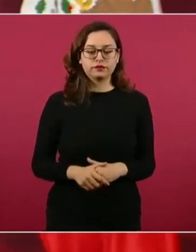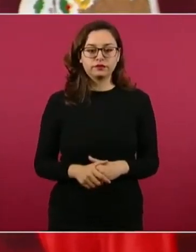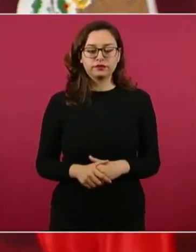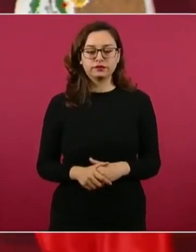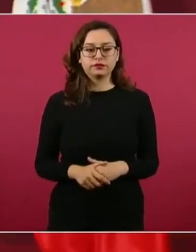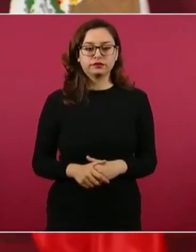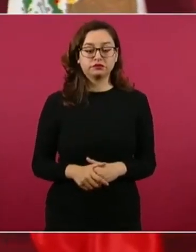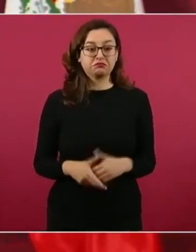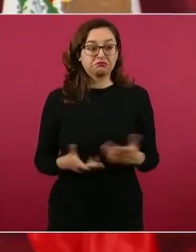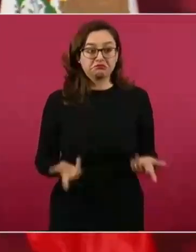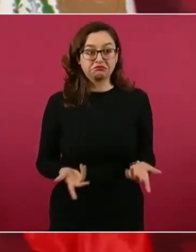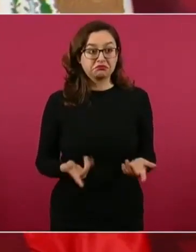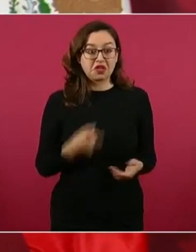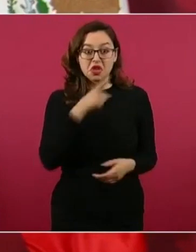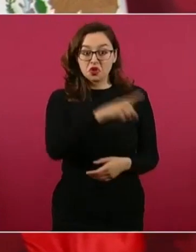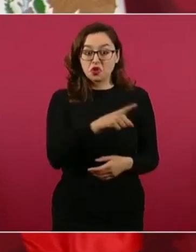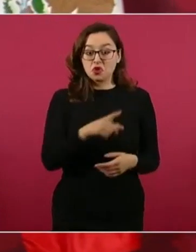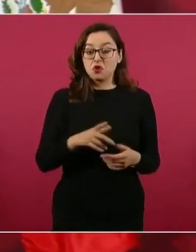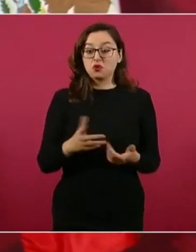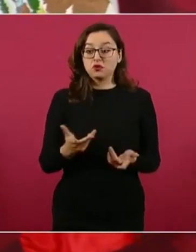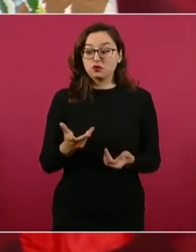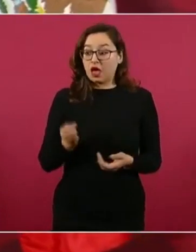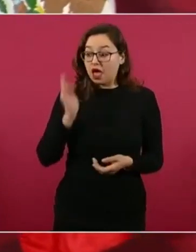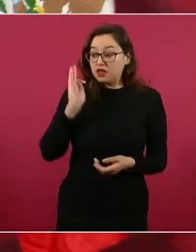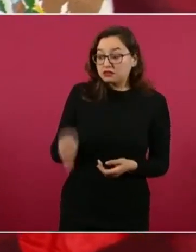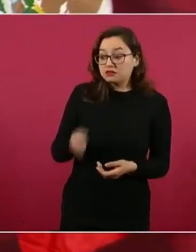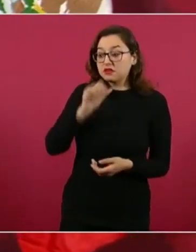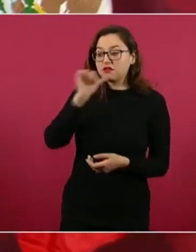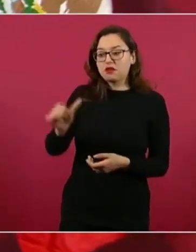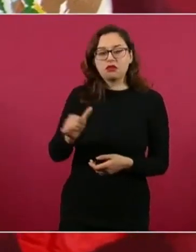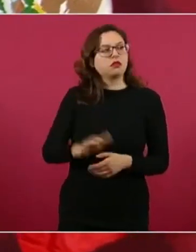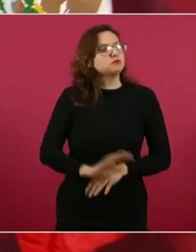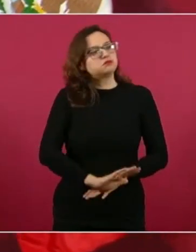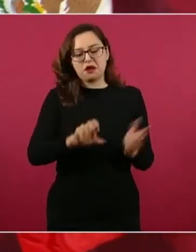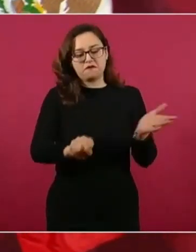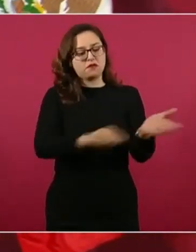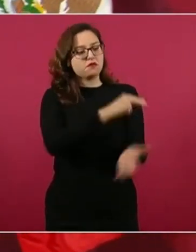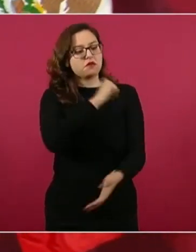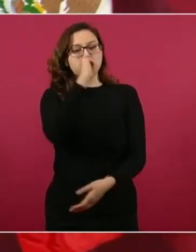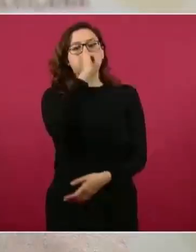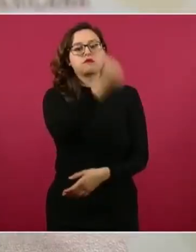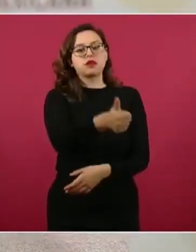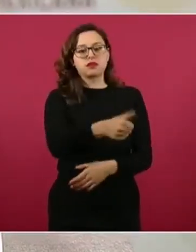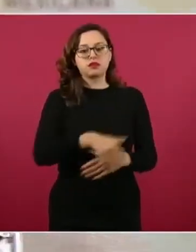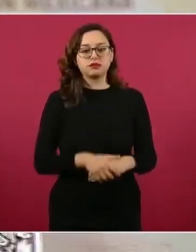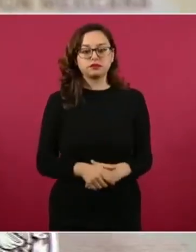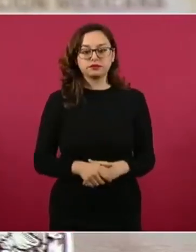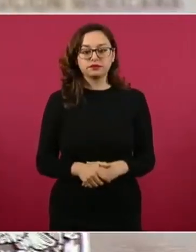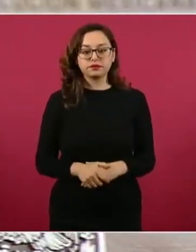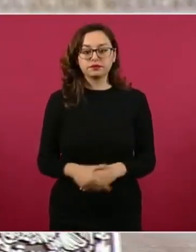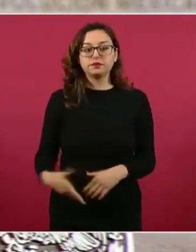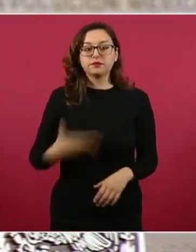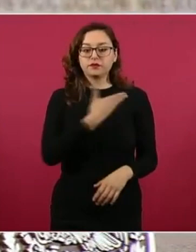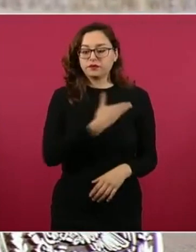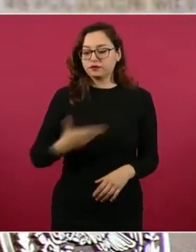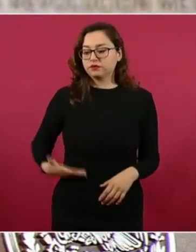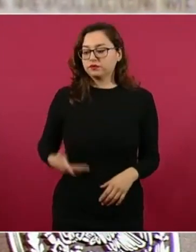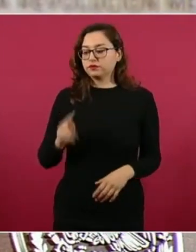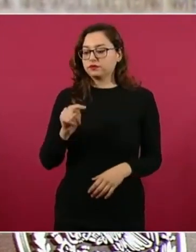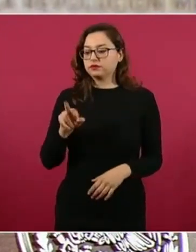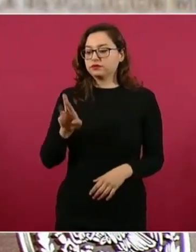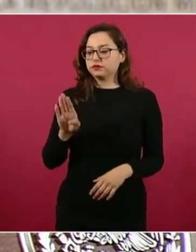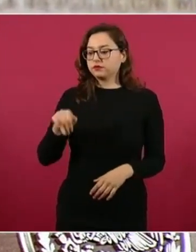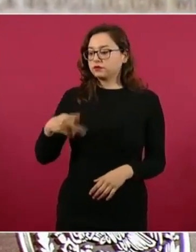no iba a haber tratado, así de claro. Y el presidente Trump